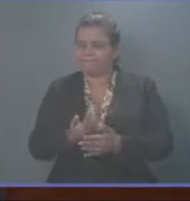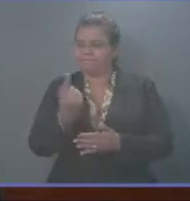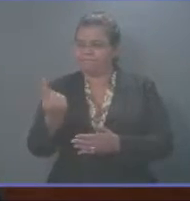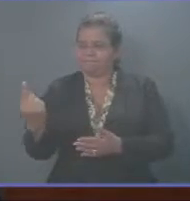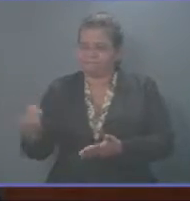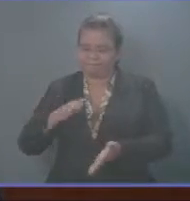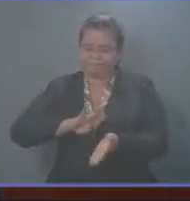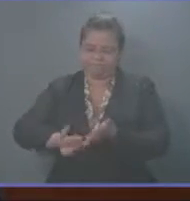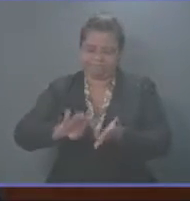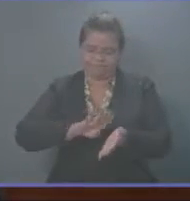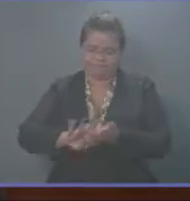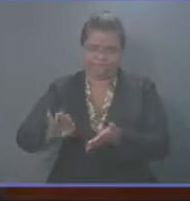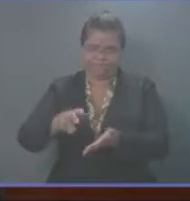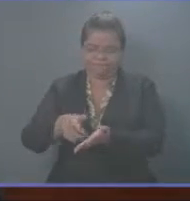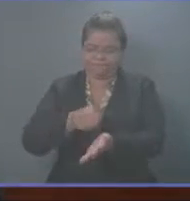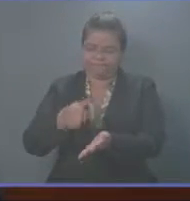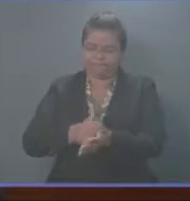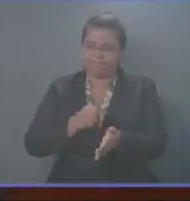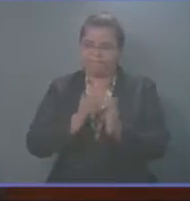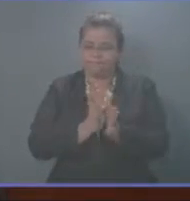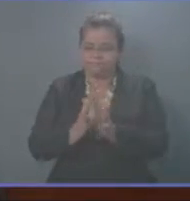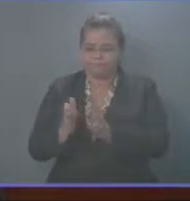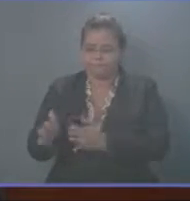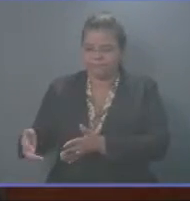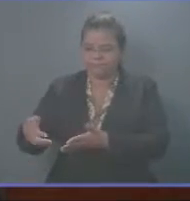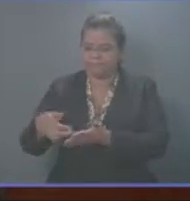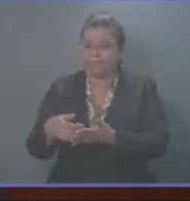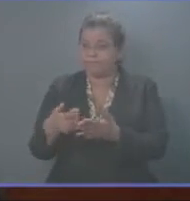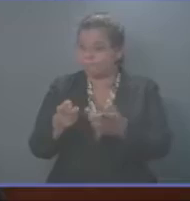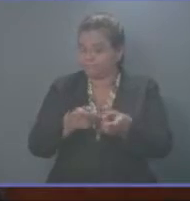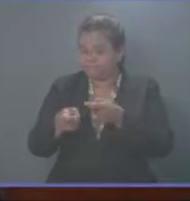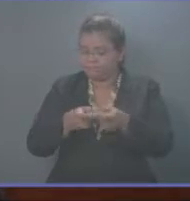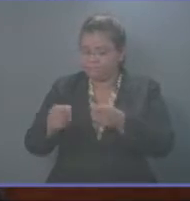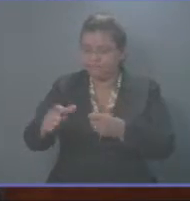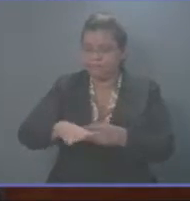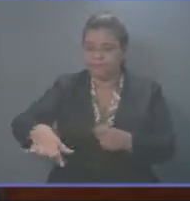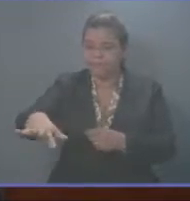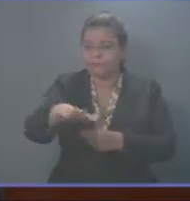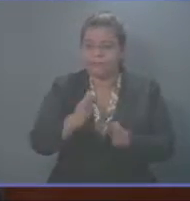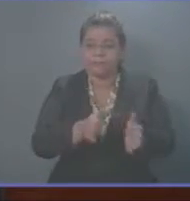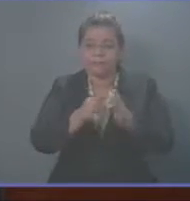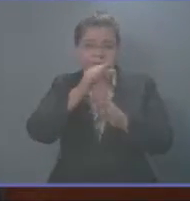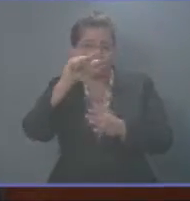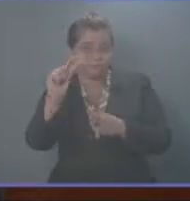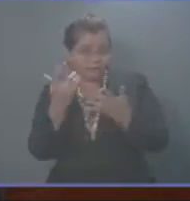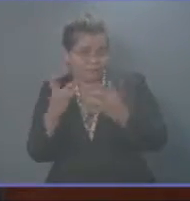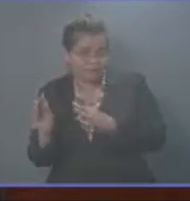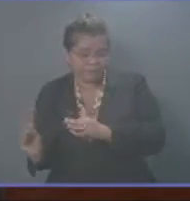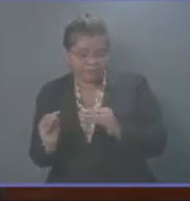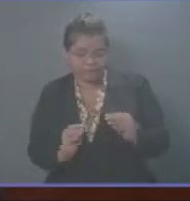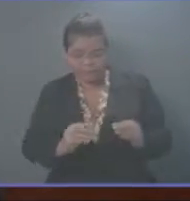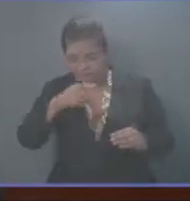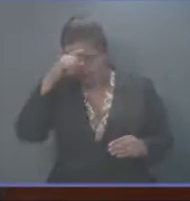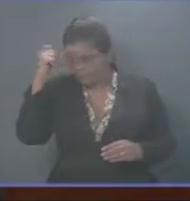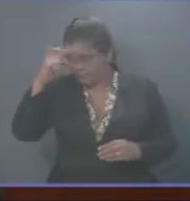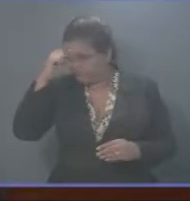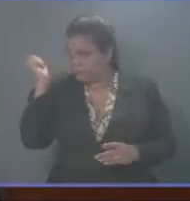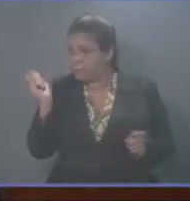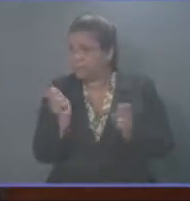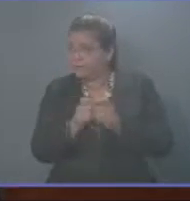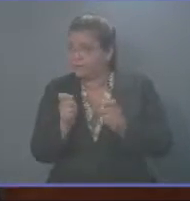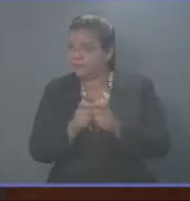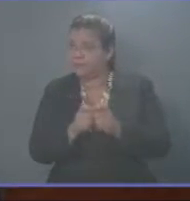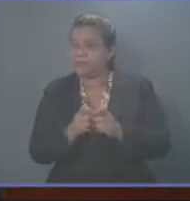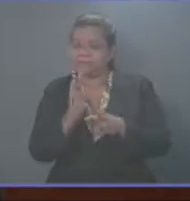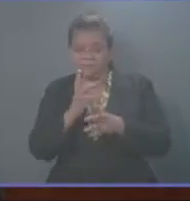Contribuyentes para el Plan de Control Territorial para las instituciones que ejecutan funciones específicas para